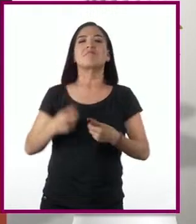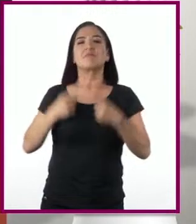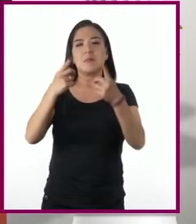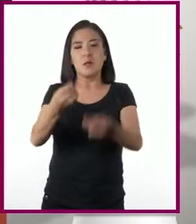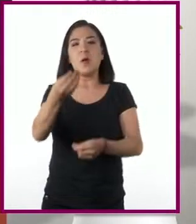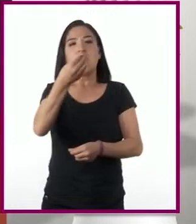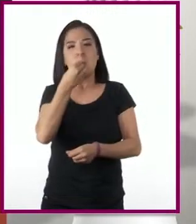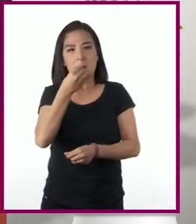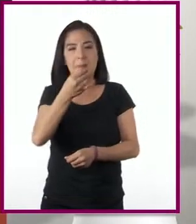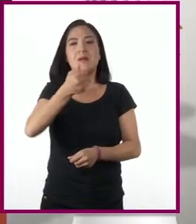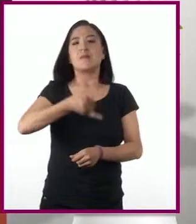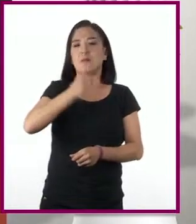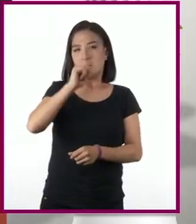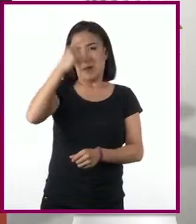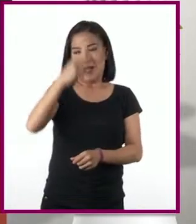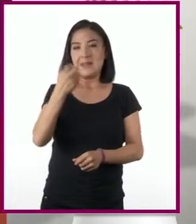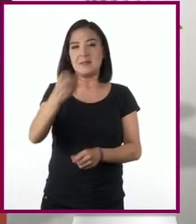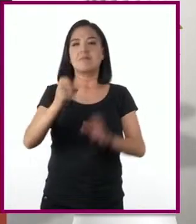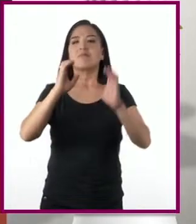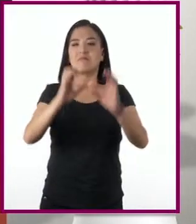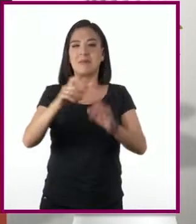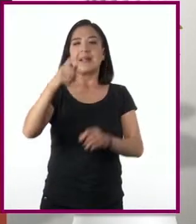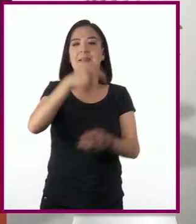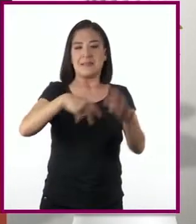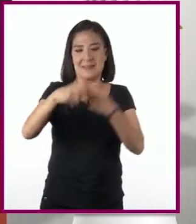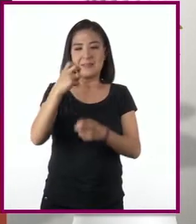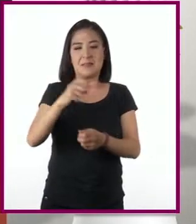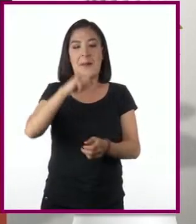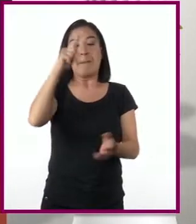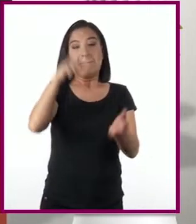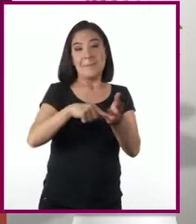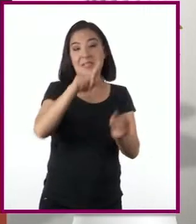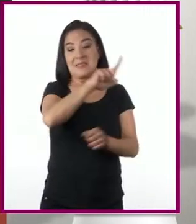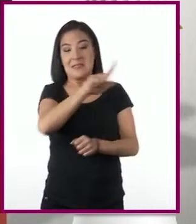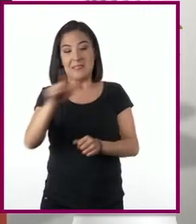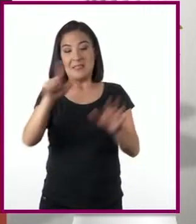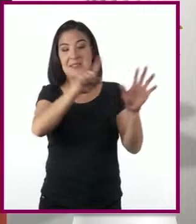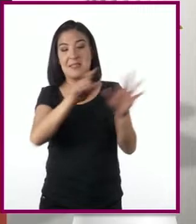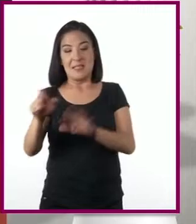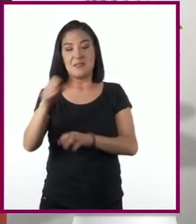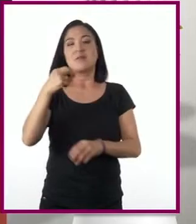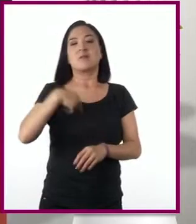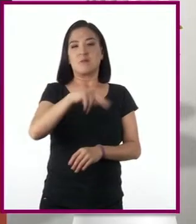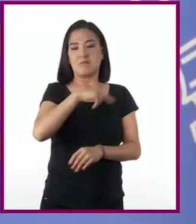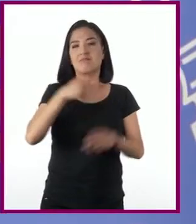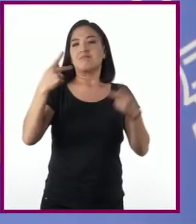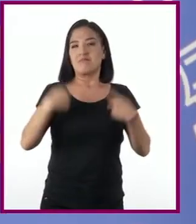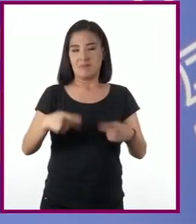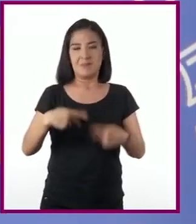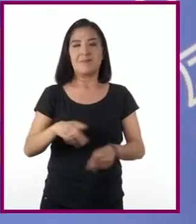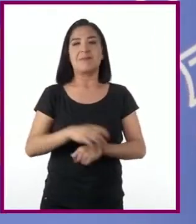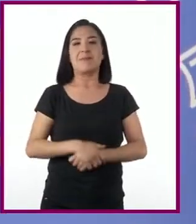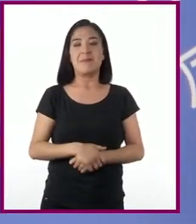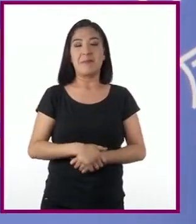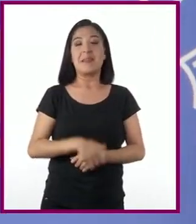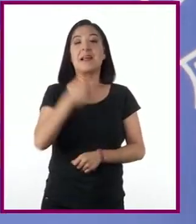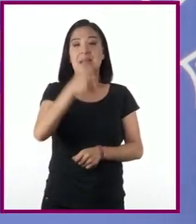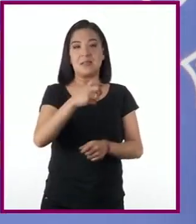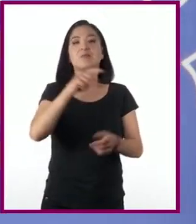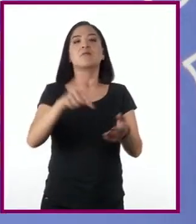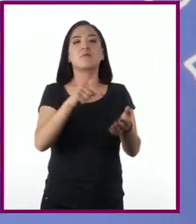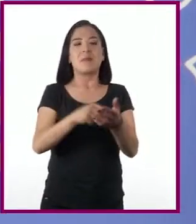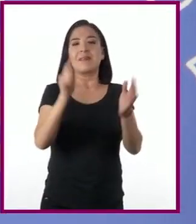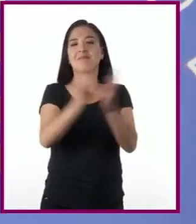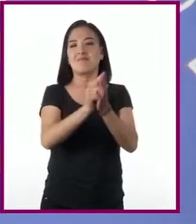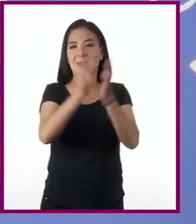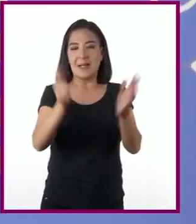bebida suficiente para el mantenimiento de 1724 de nuestros súbditos. Y todo esto está en el libro